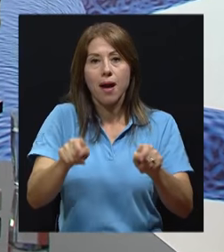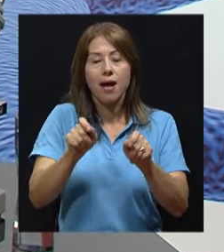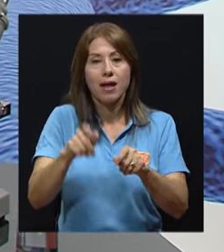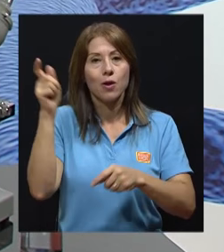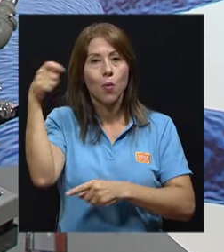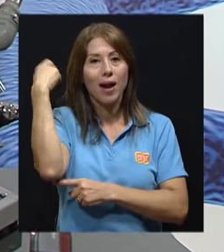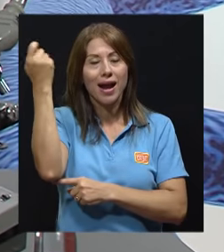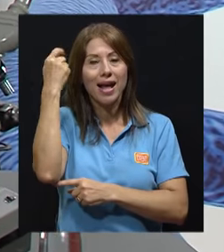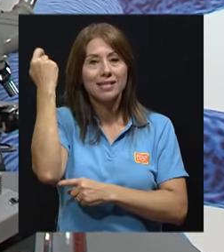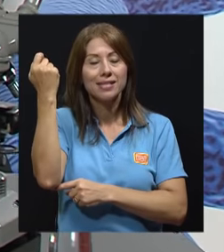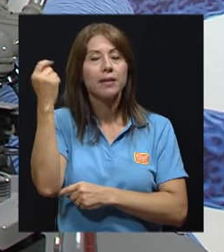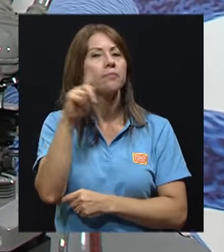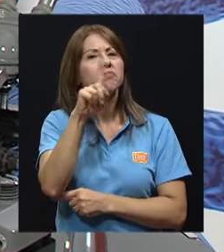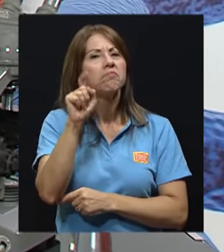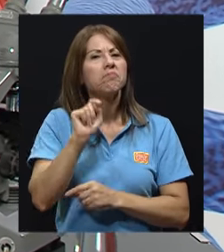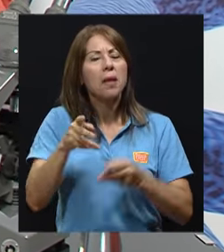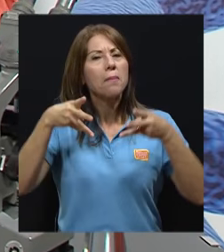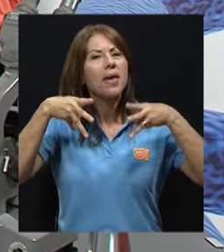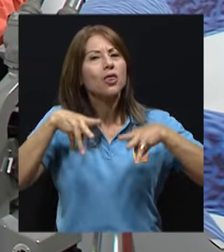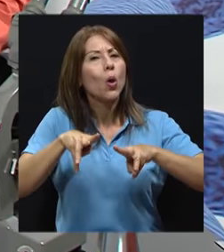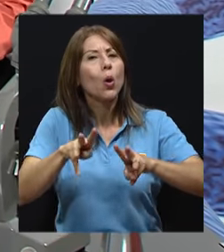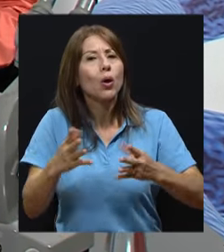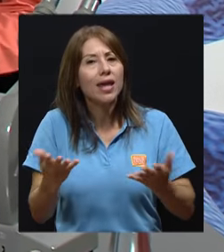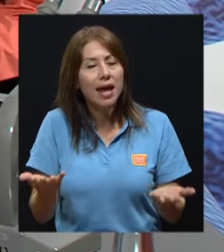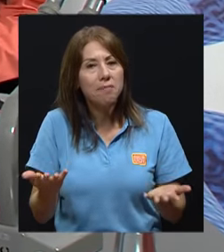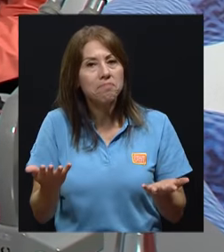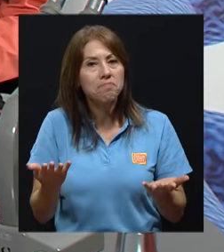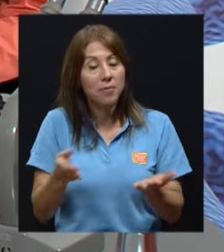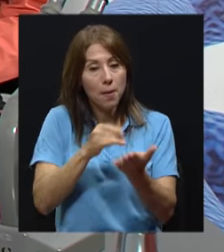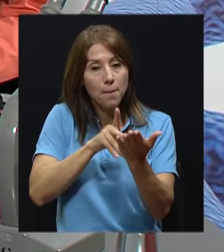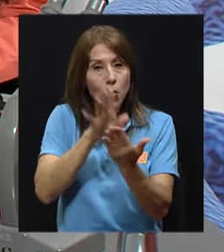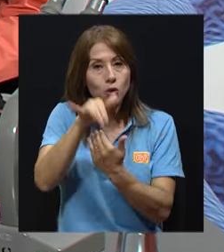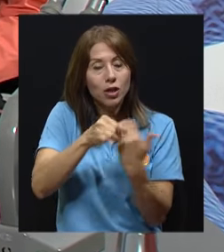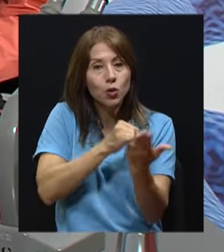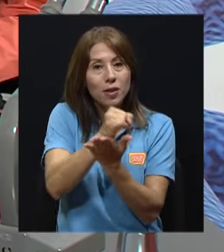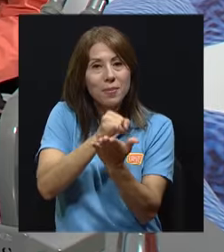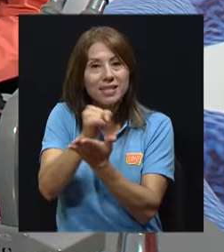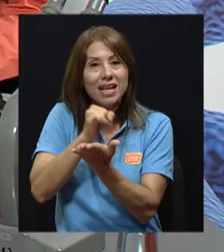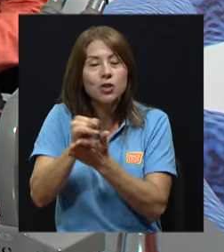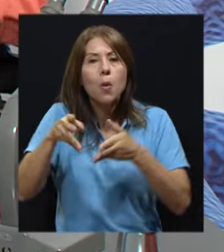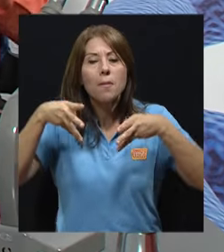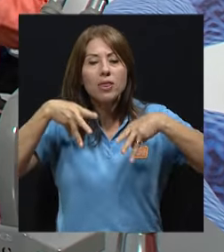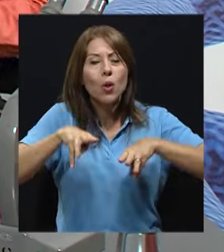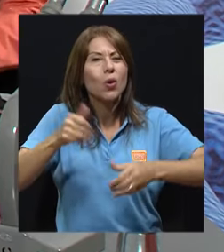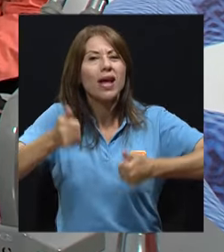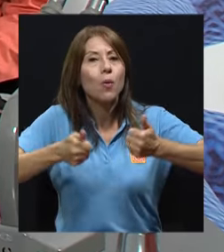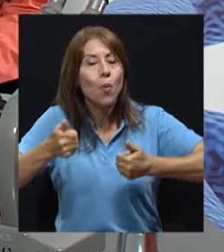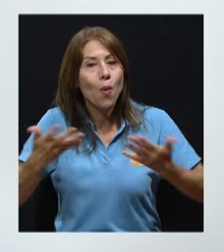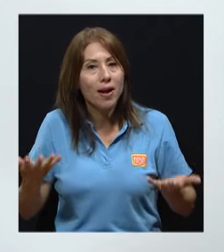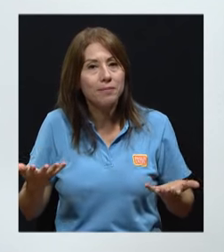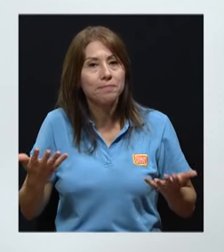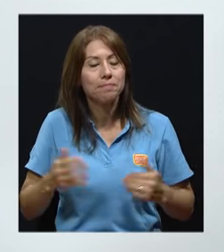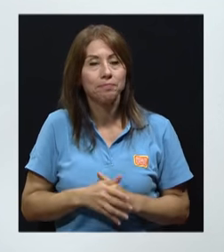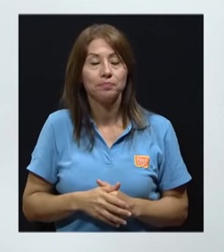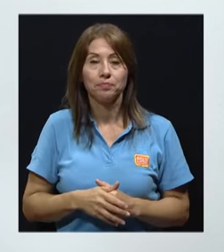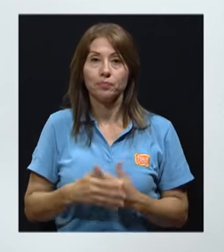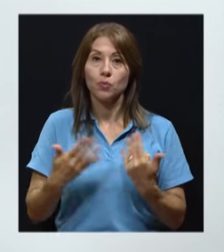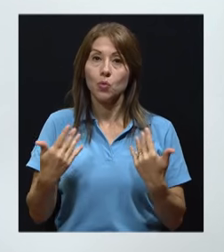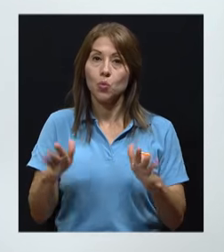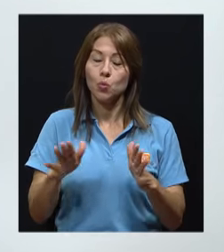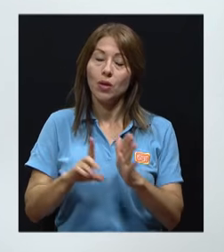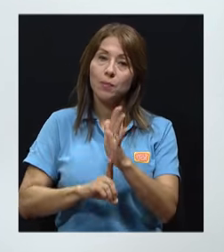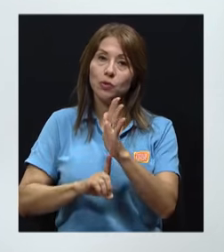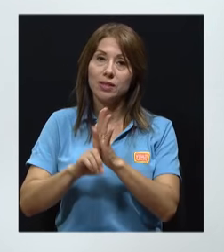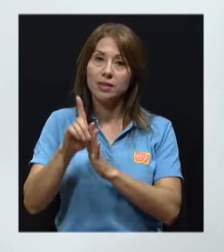metodología explíquenos qué metodología siguieron ustedes en este proyecto de investigación para recopilar toda esta información Sí hemos